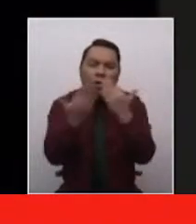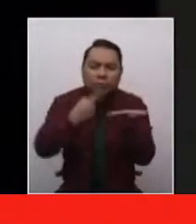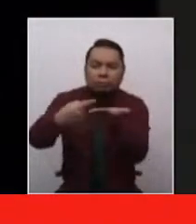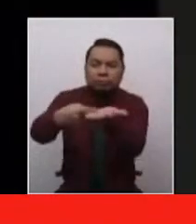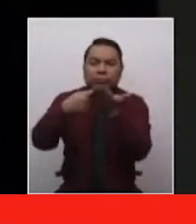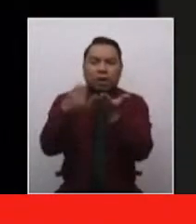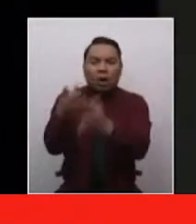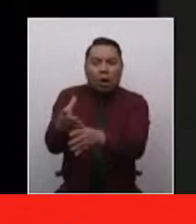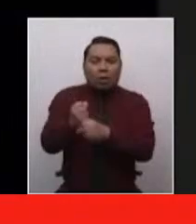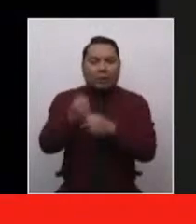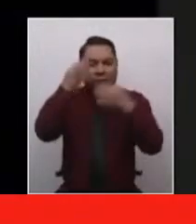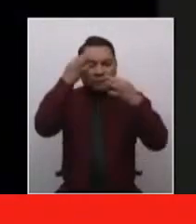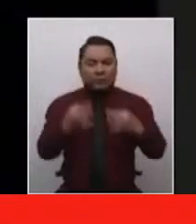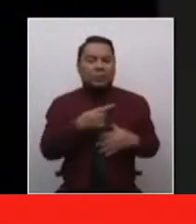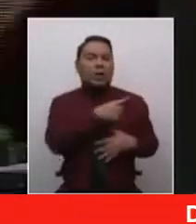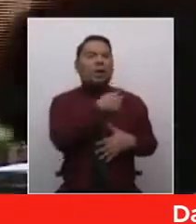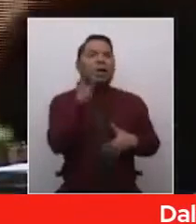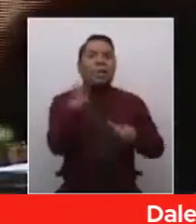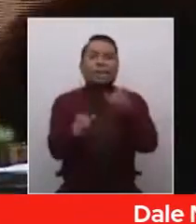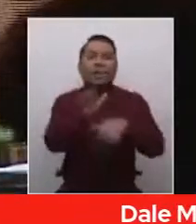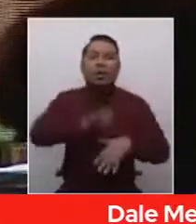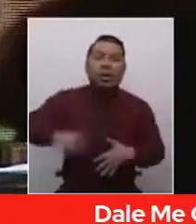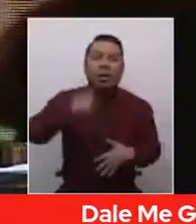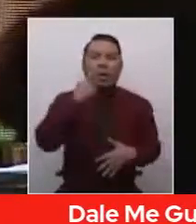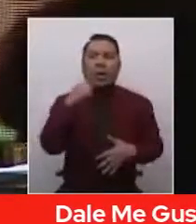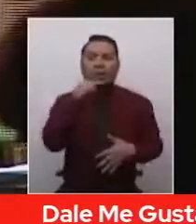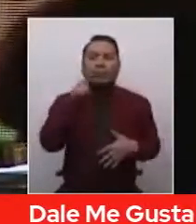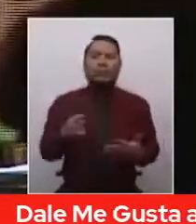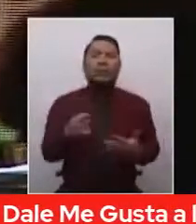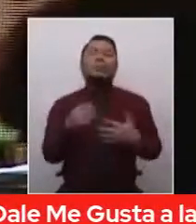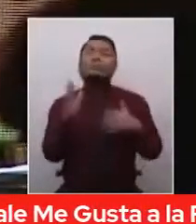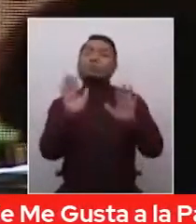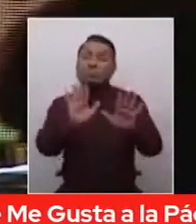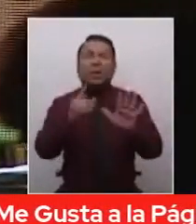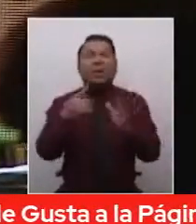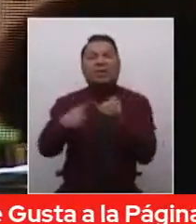toma de decisiones de los ciudadanos y ciudadanas, sin perjuicio de los